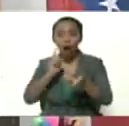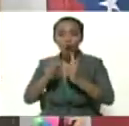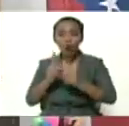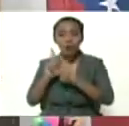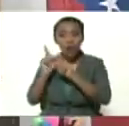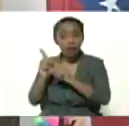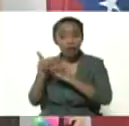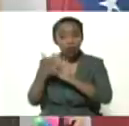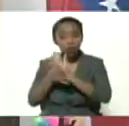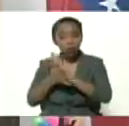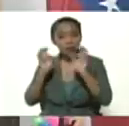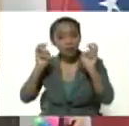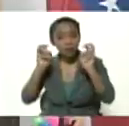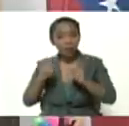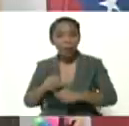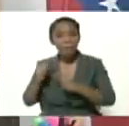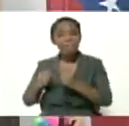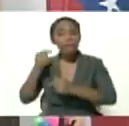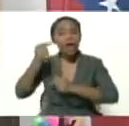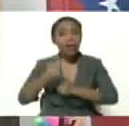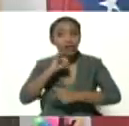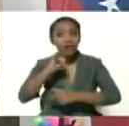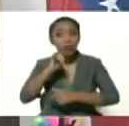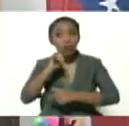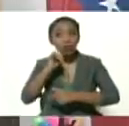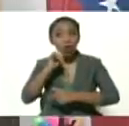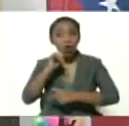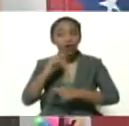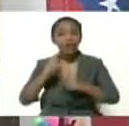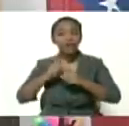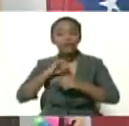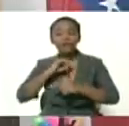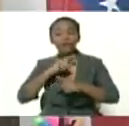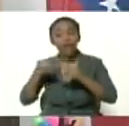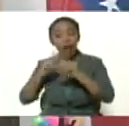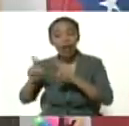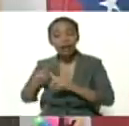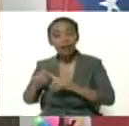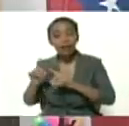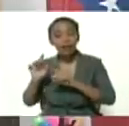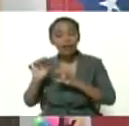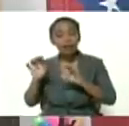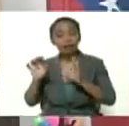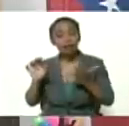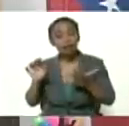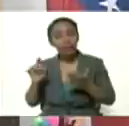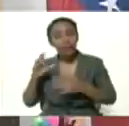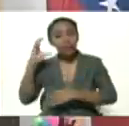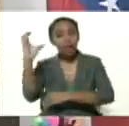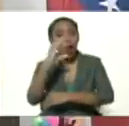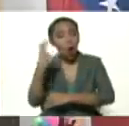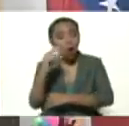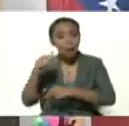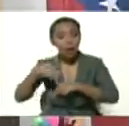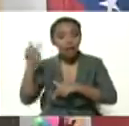detalles de información que manejamos de diversas fuentes desde Colombia y desde